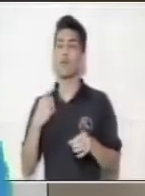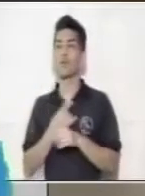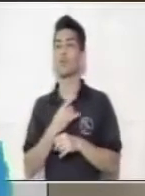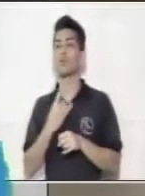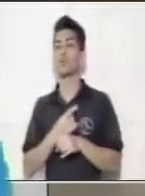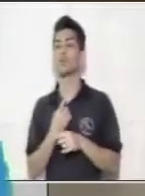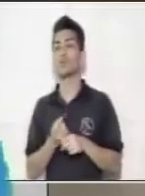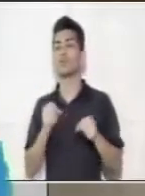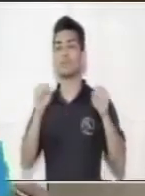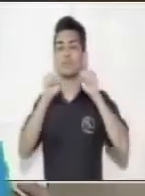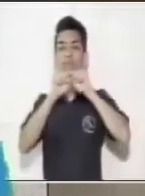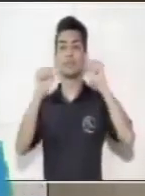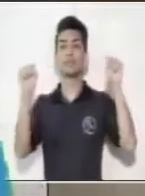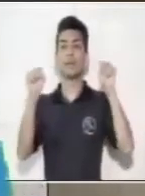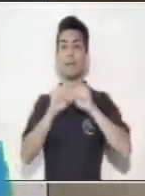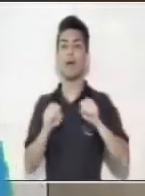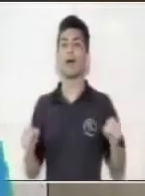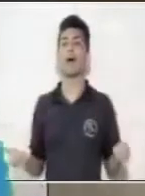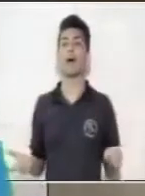sistema